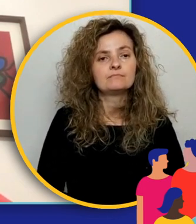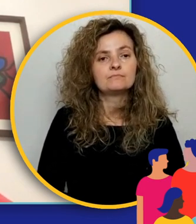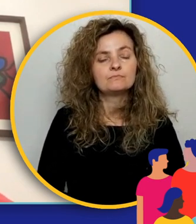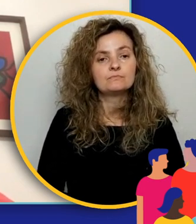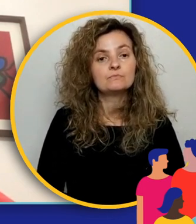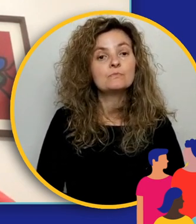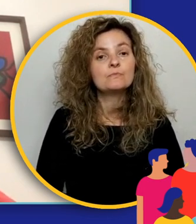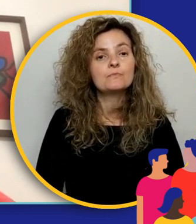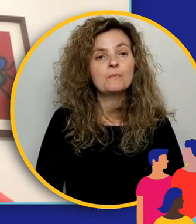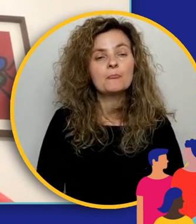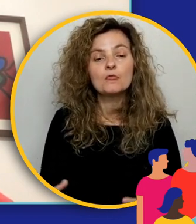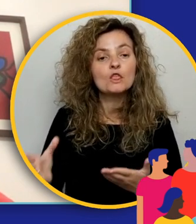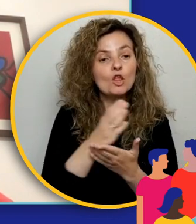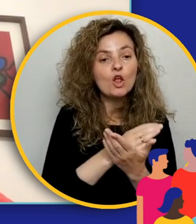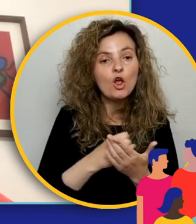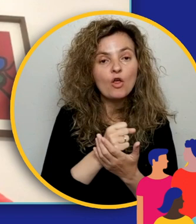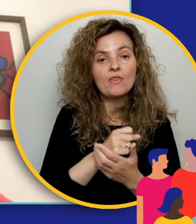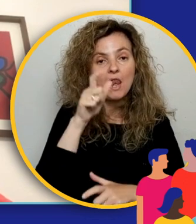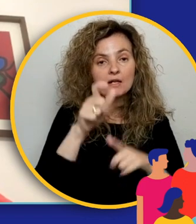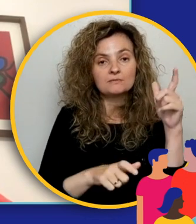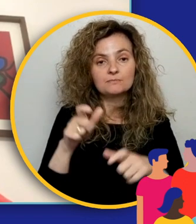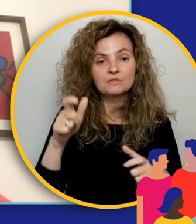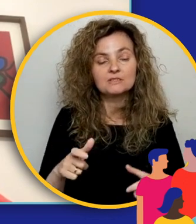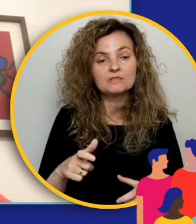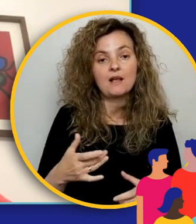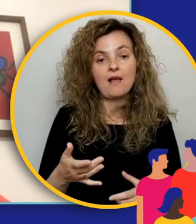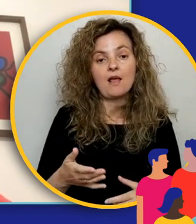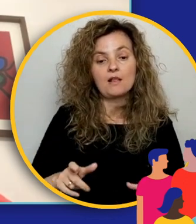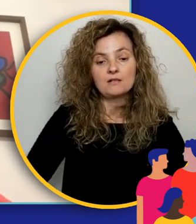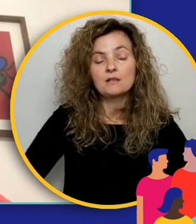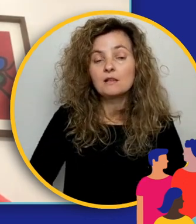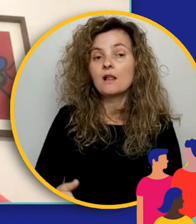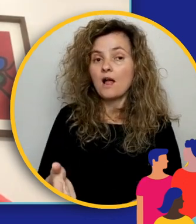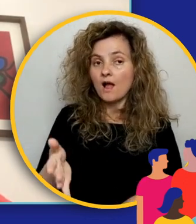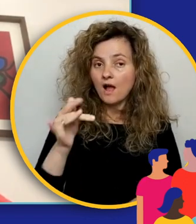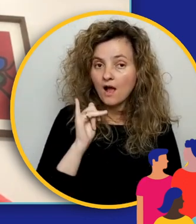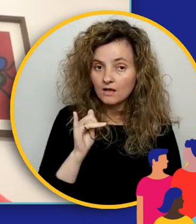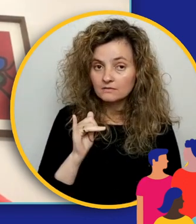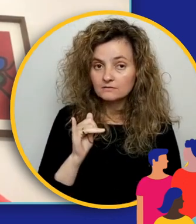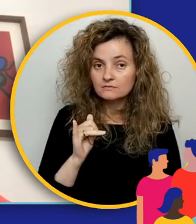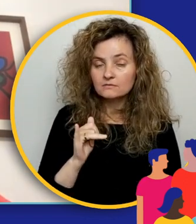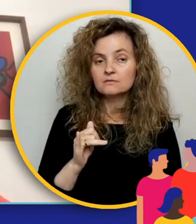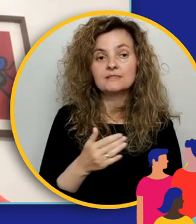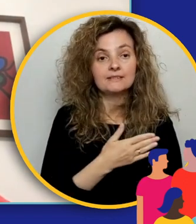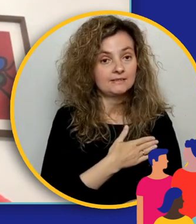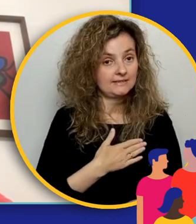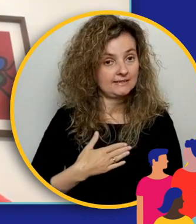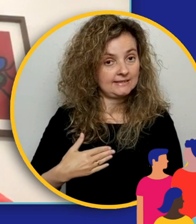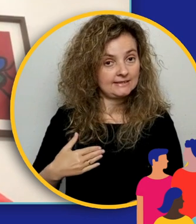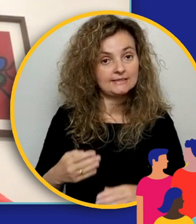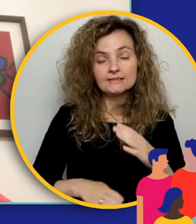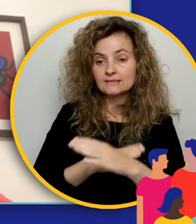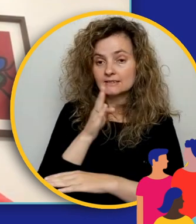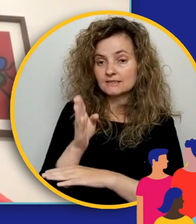Así que todos aquellos que andan en silla de ruedas